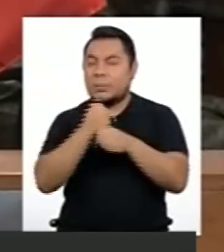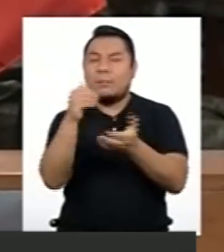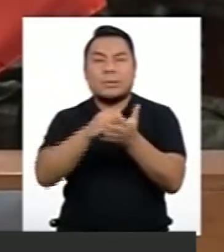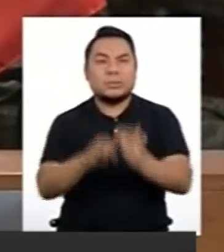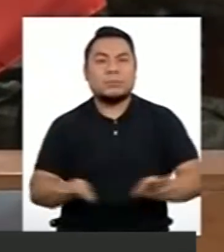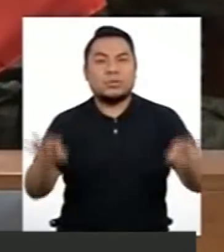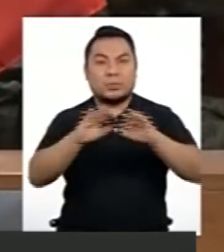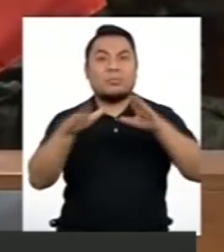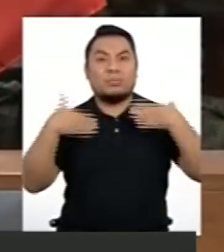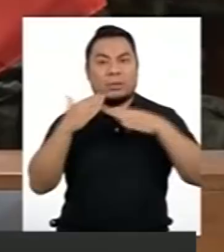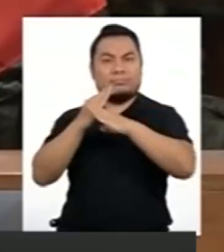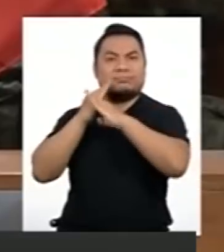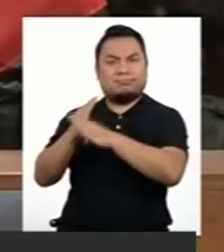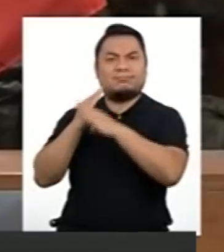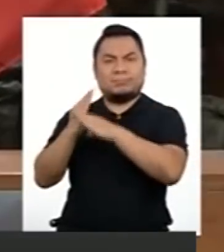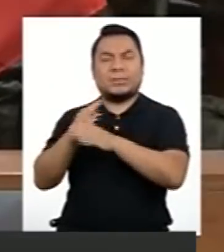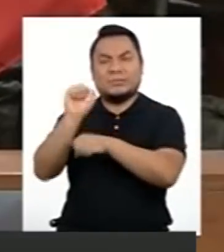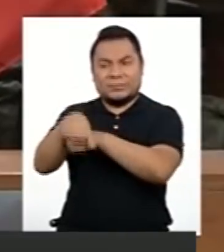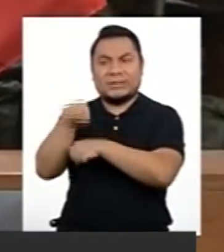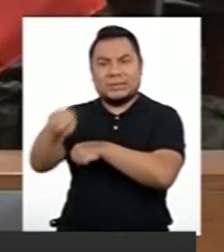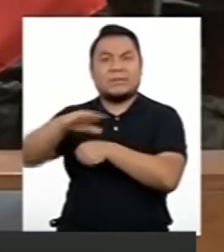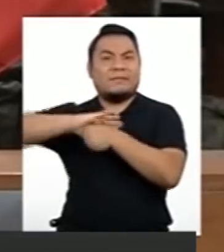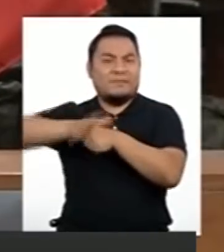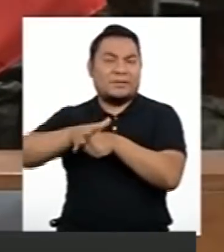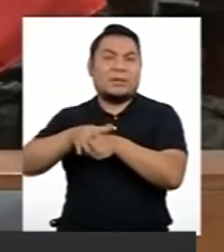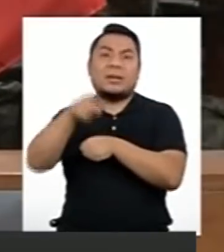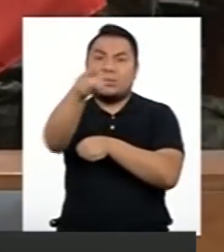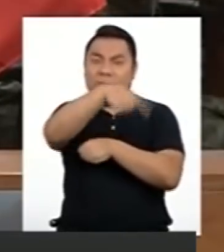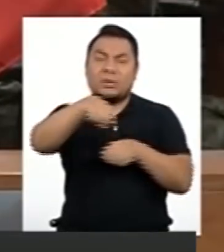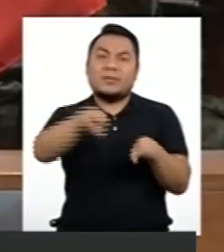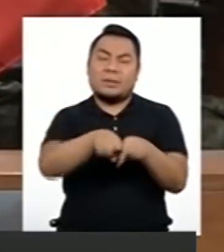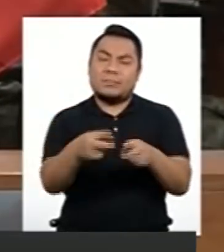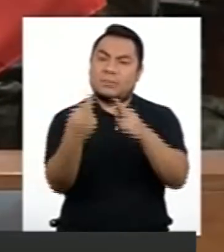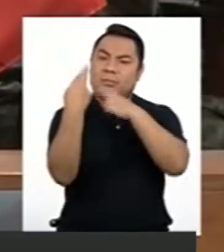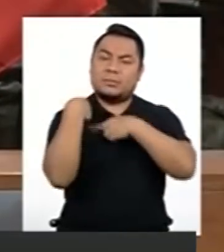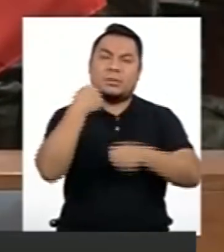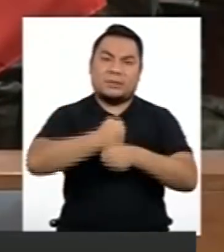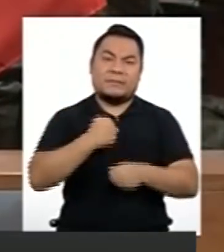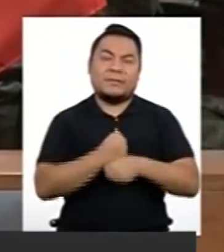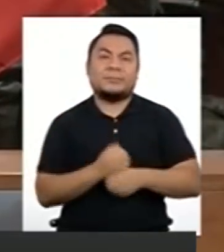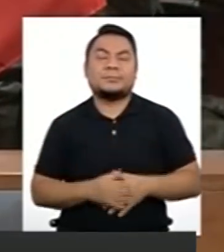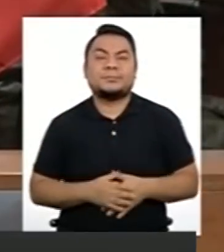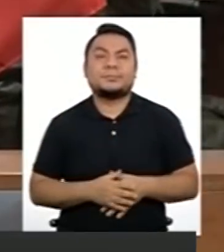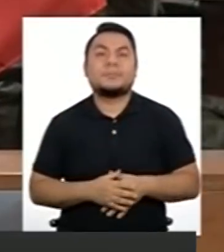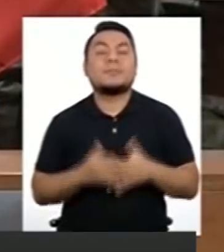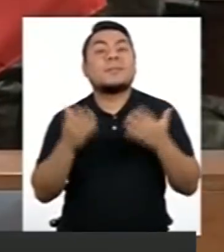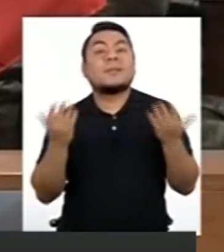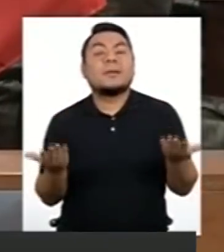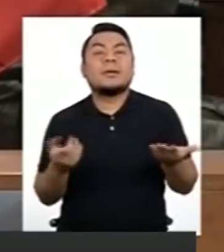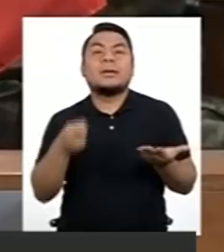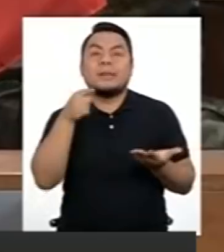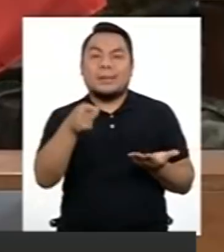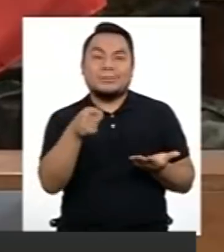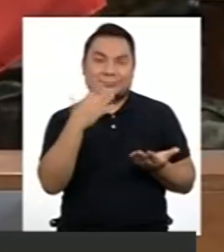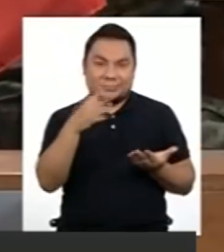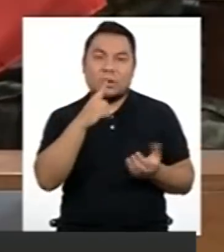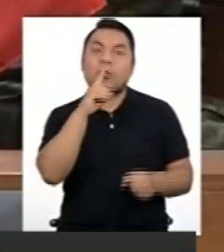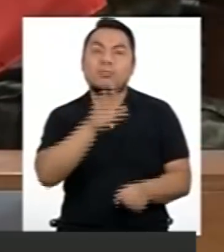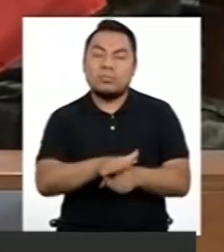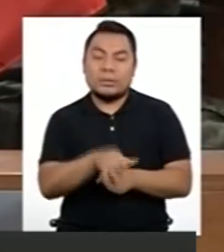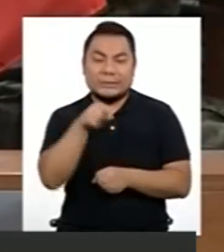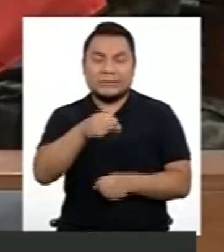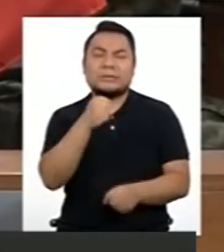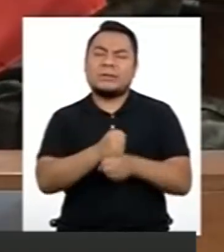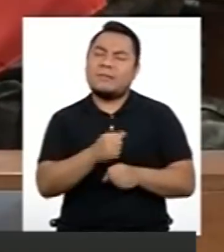poder combatir esta enfermedad, también tiene que poner mayor esfuerzo. Entonces, ese es el compromiso. Este